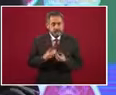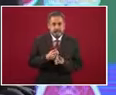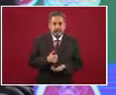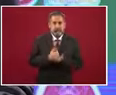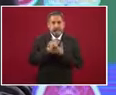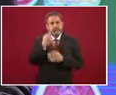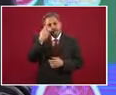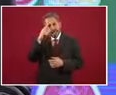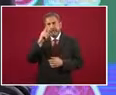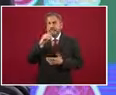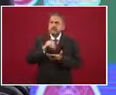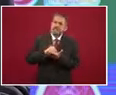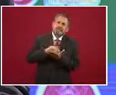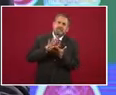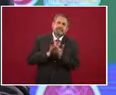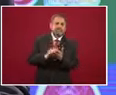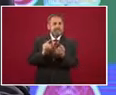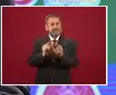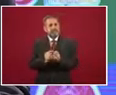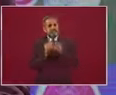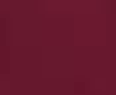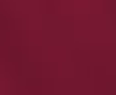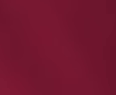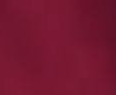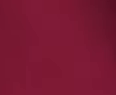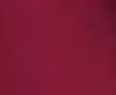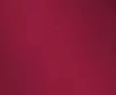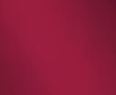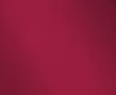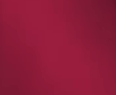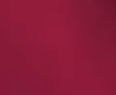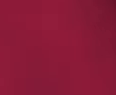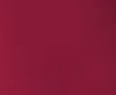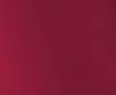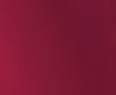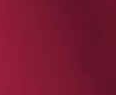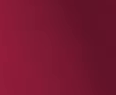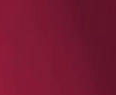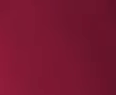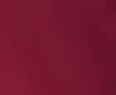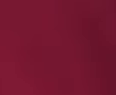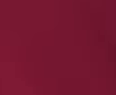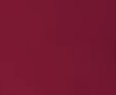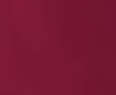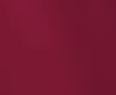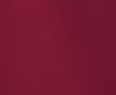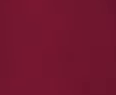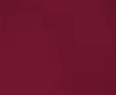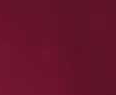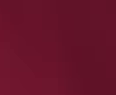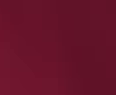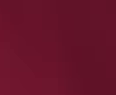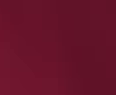a hacer historia. Gobierno de México.